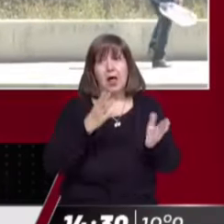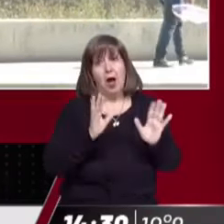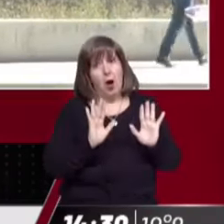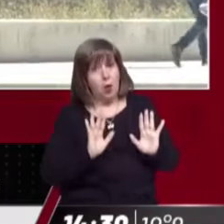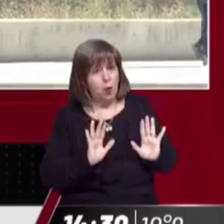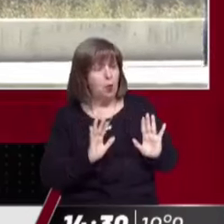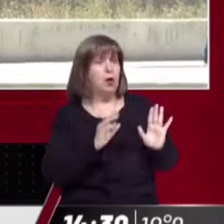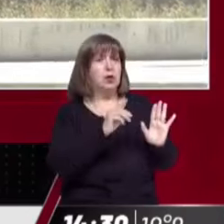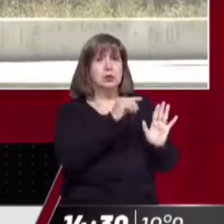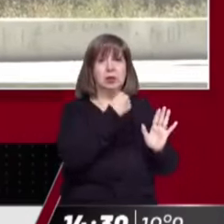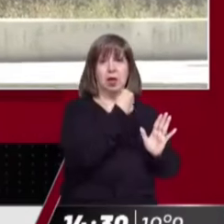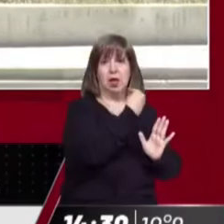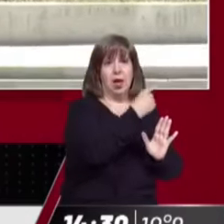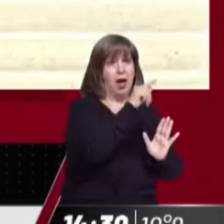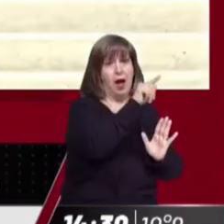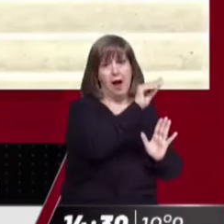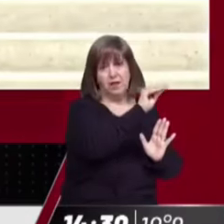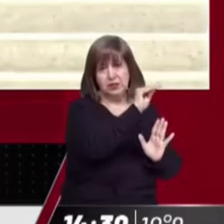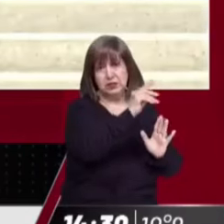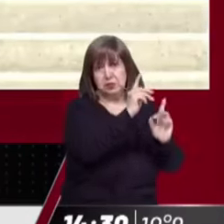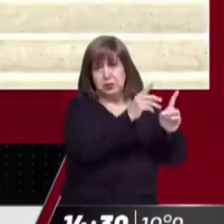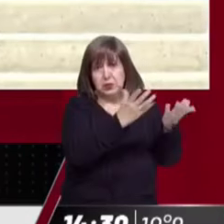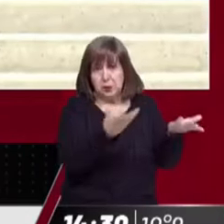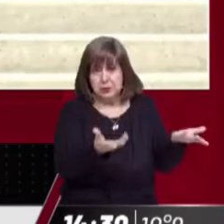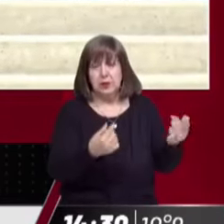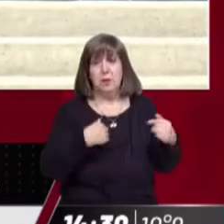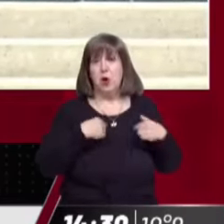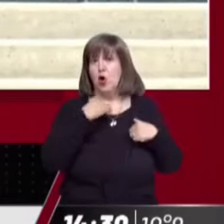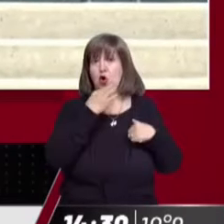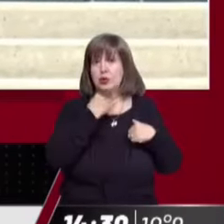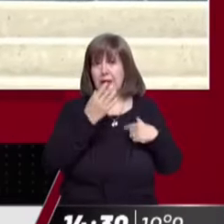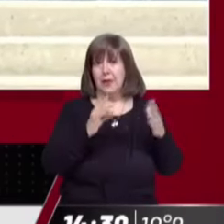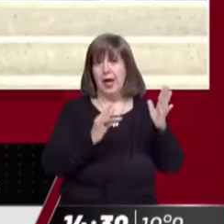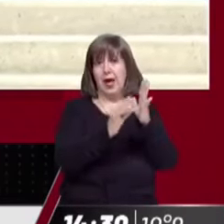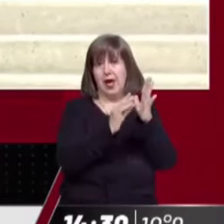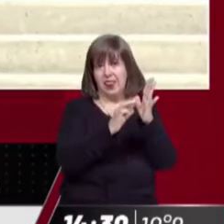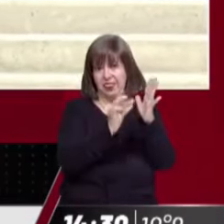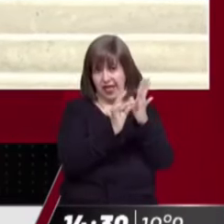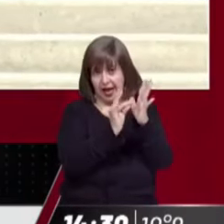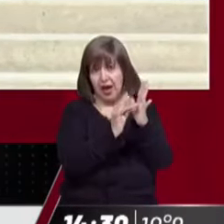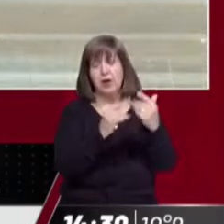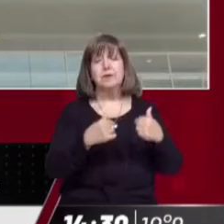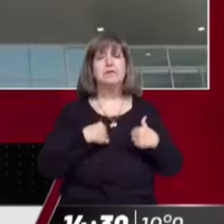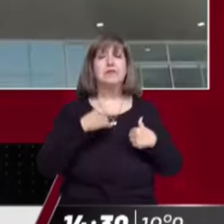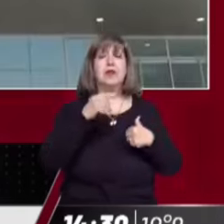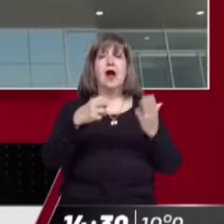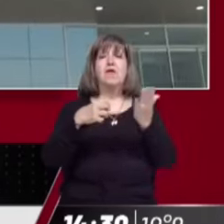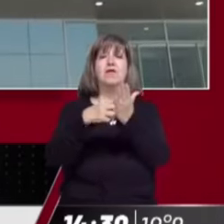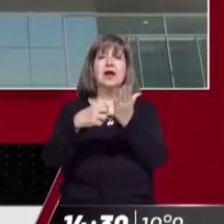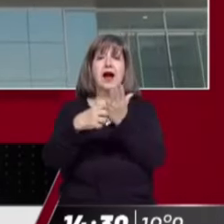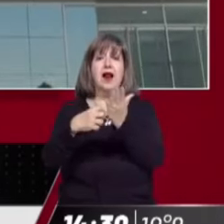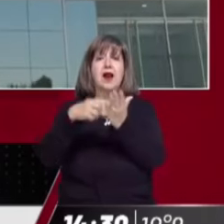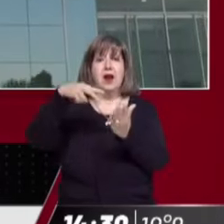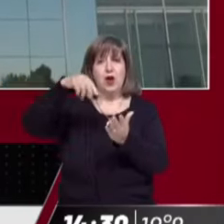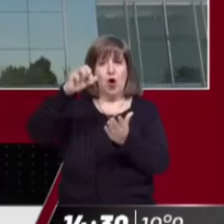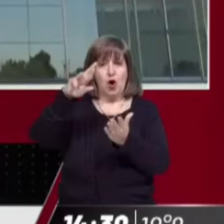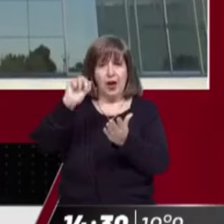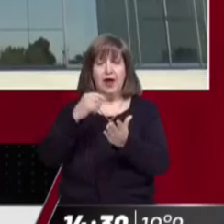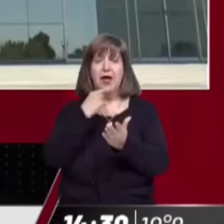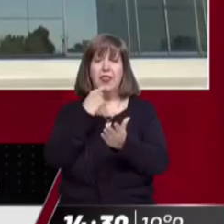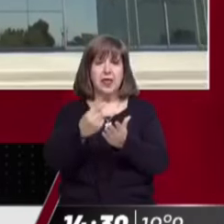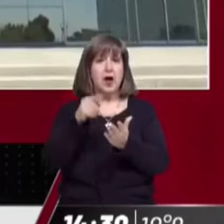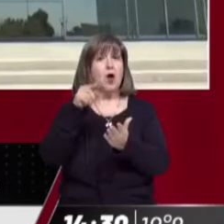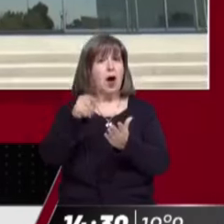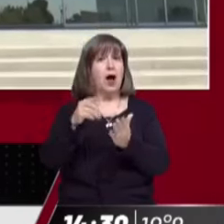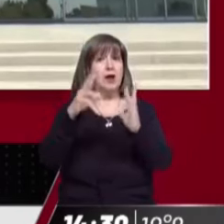tomando decisiones al respecto. Bueno, esta es la situación. El fiscal Nora nos decía que la